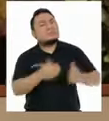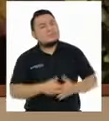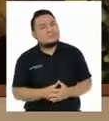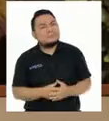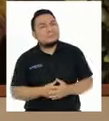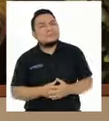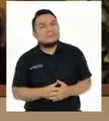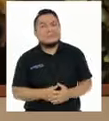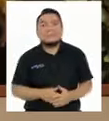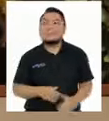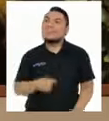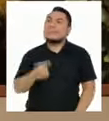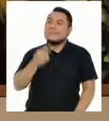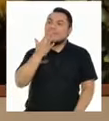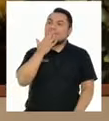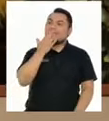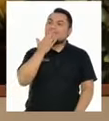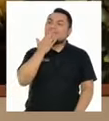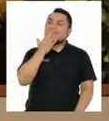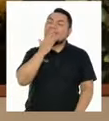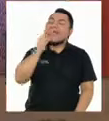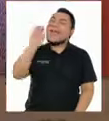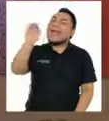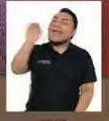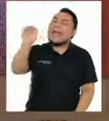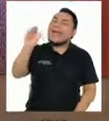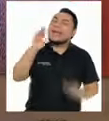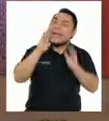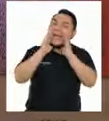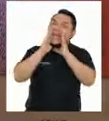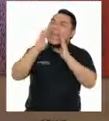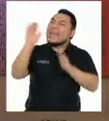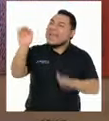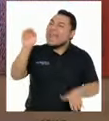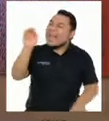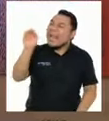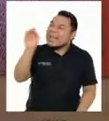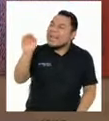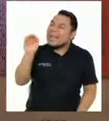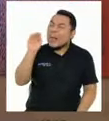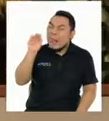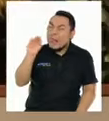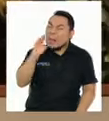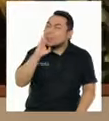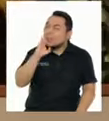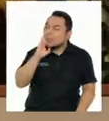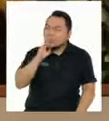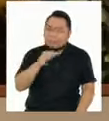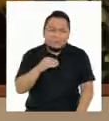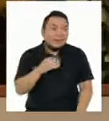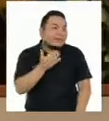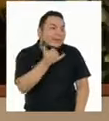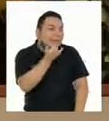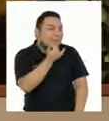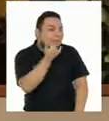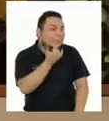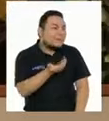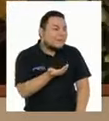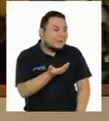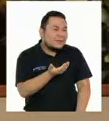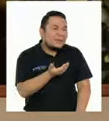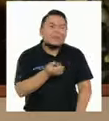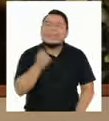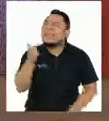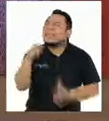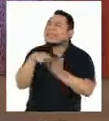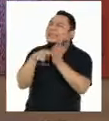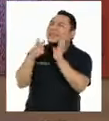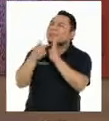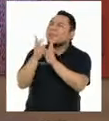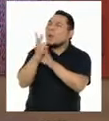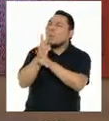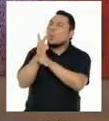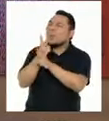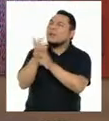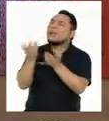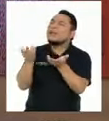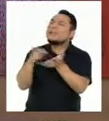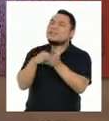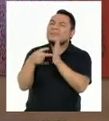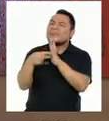¡Héctor! ¡Héctor! Sí, dime, Calcetín. ¡Héctor! Dime. ¿Qué son rutinas de cuidado?